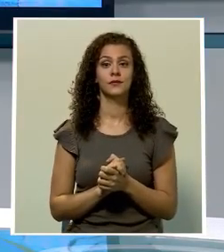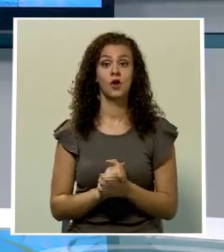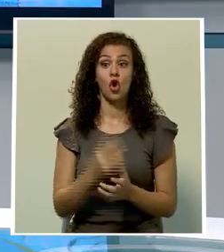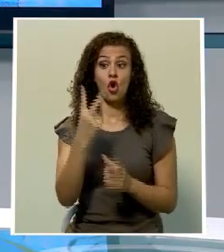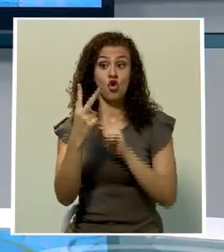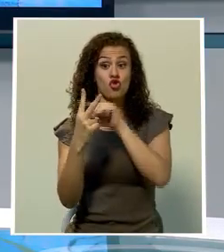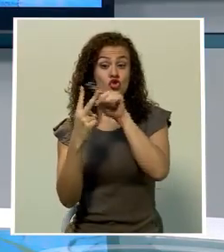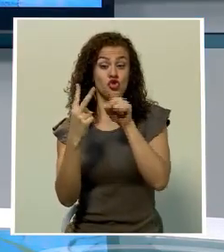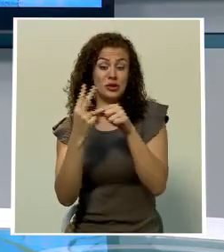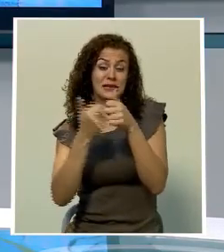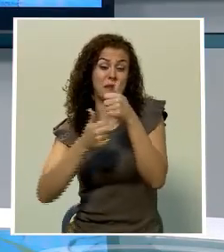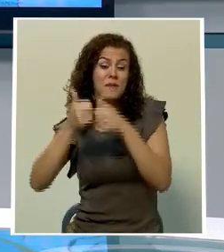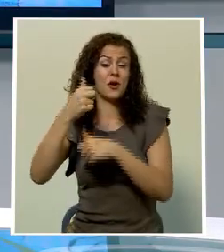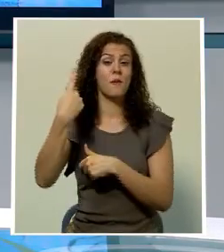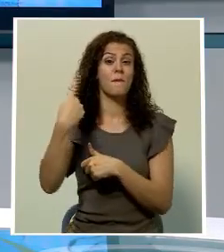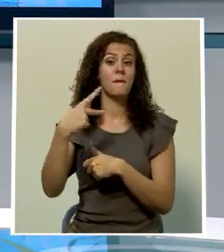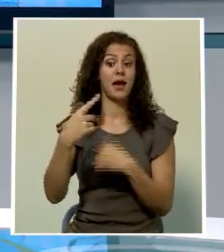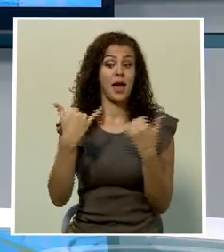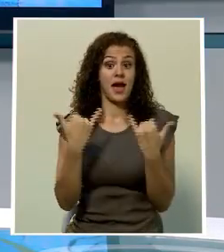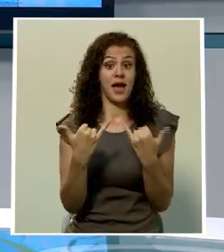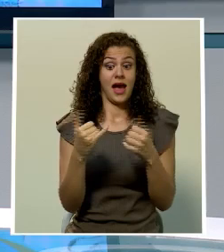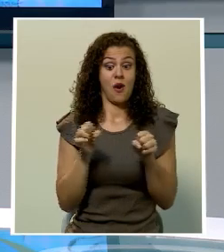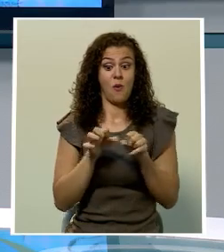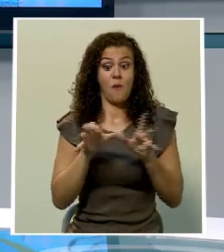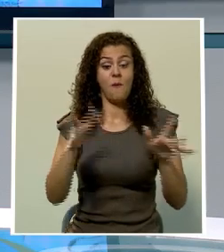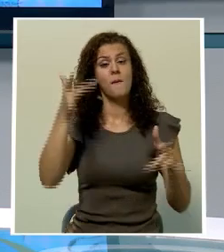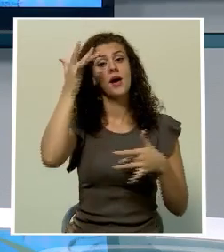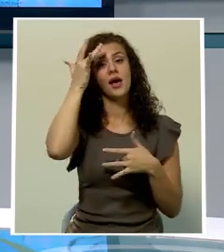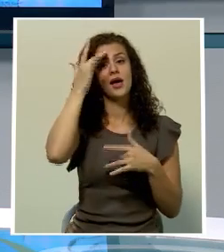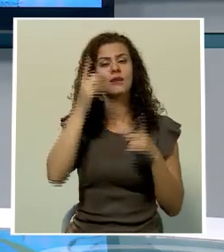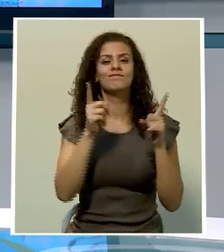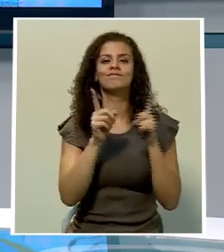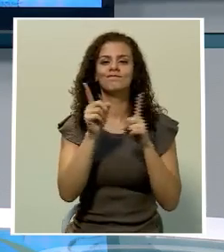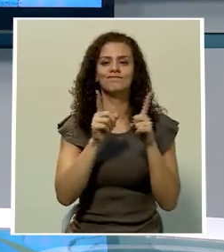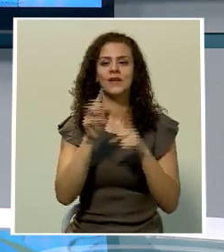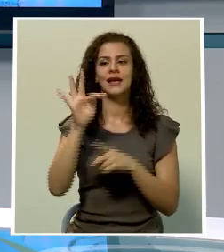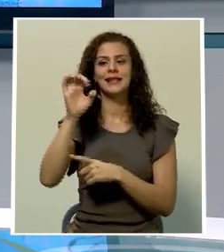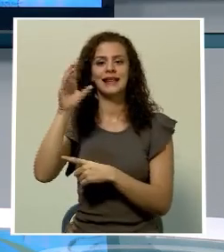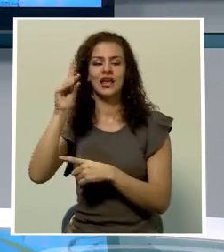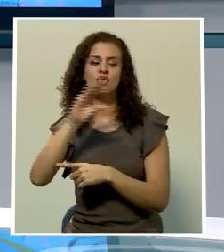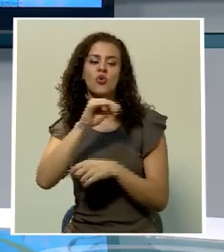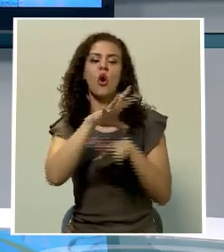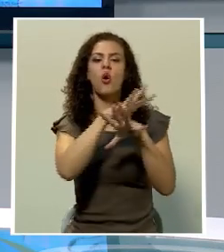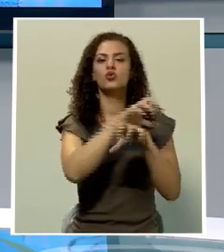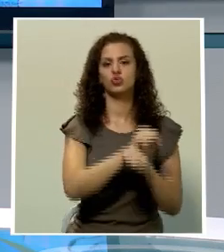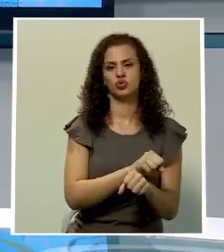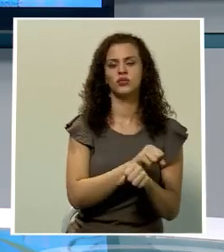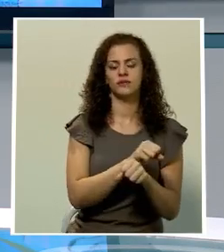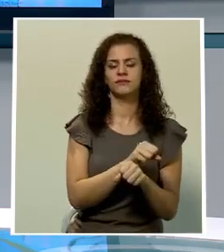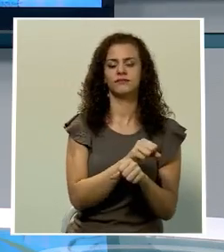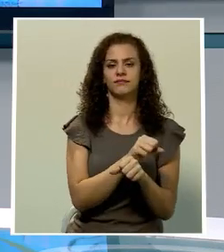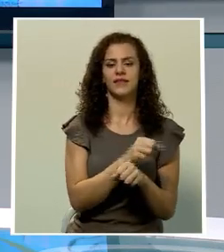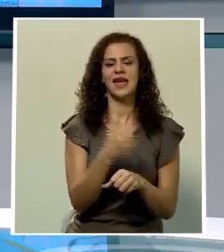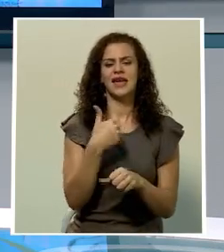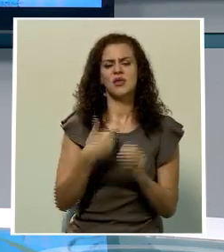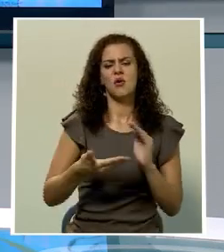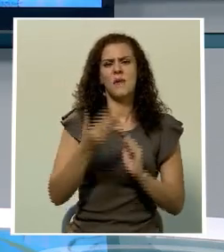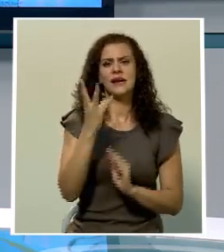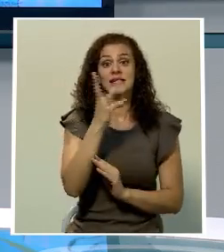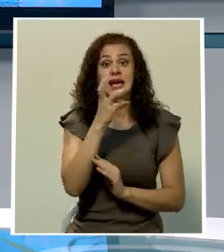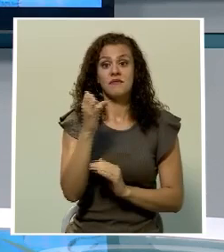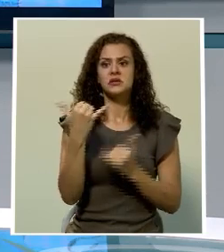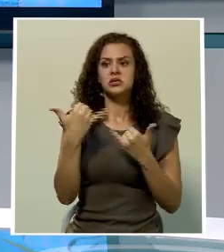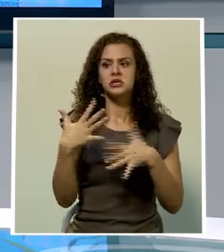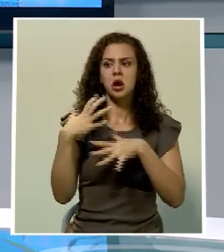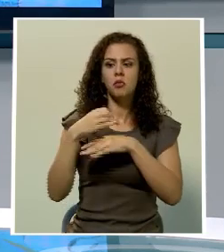2 de los mayores peligros a esta altura de la pandemia son el tedio y la costumbre. Llevamos casi 6